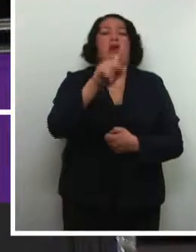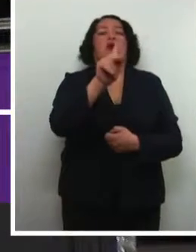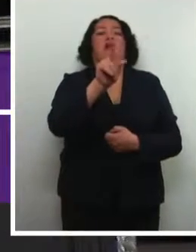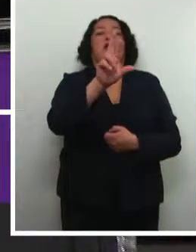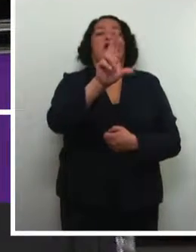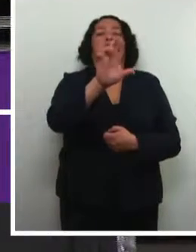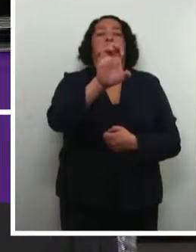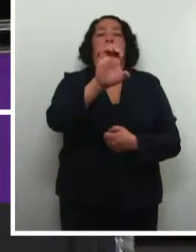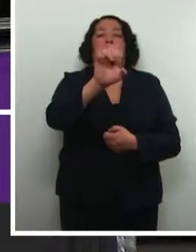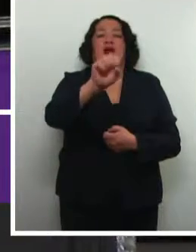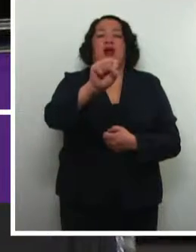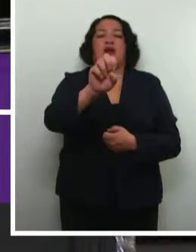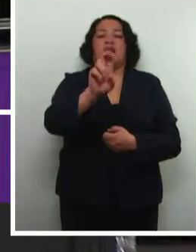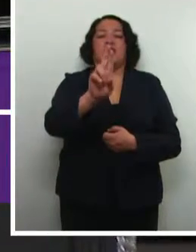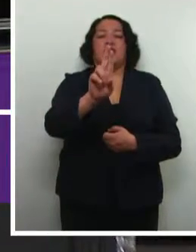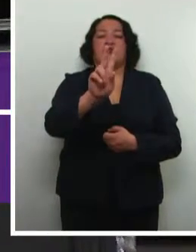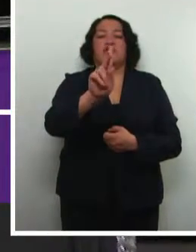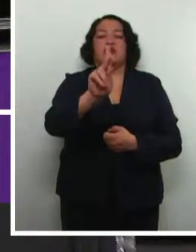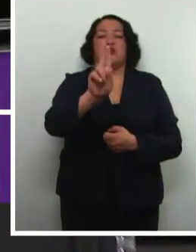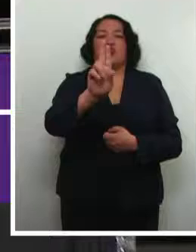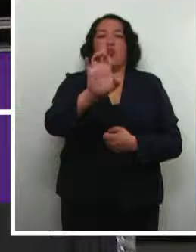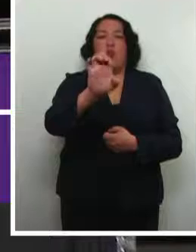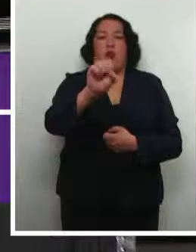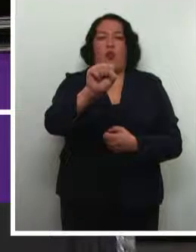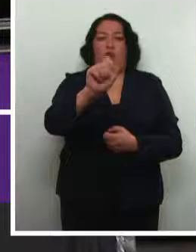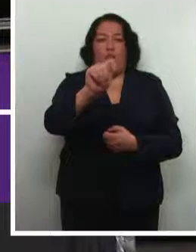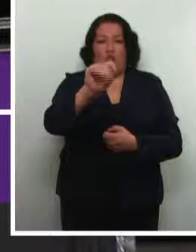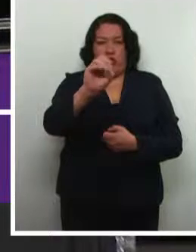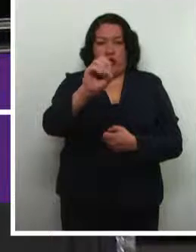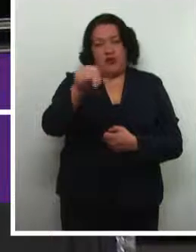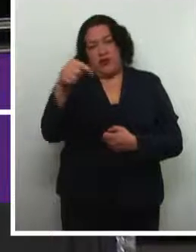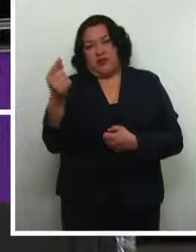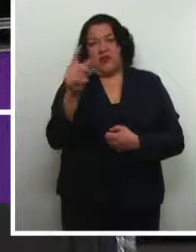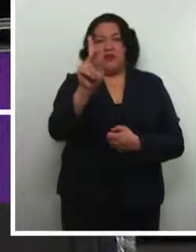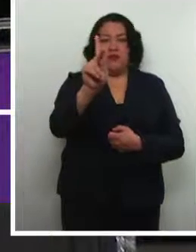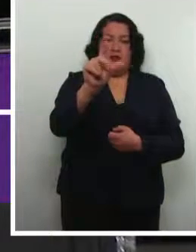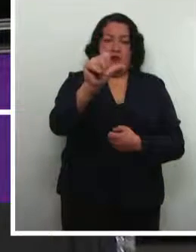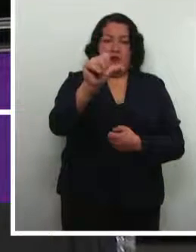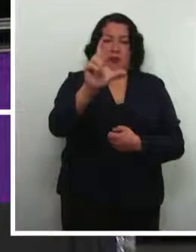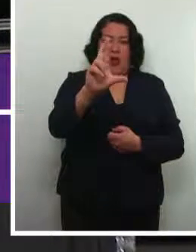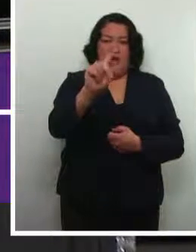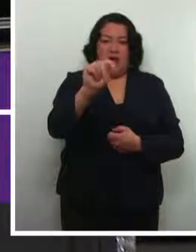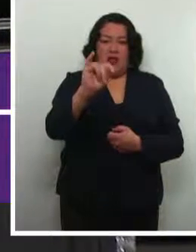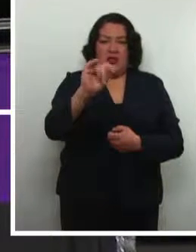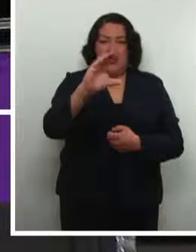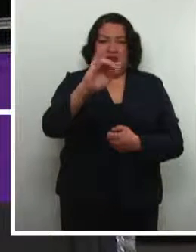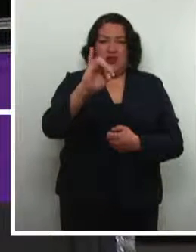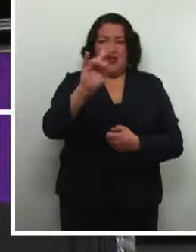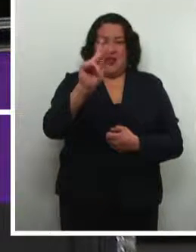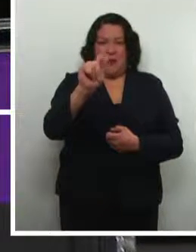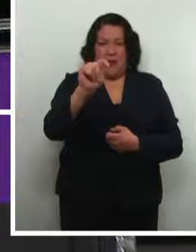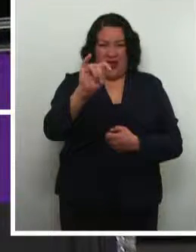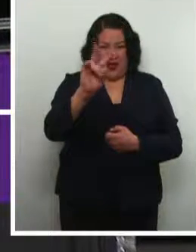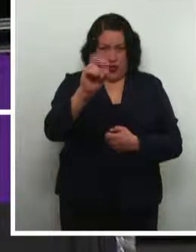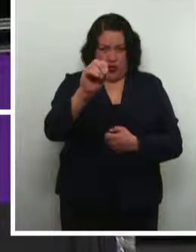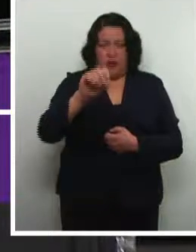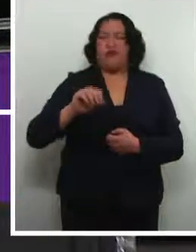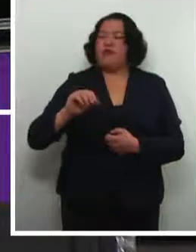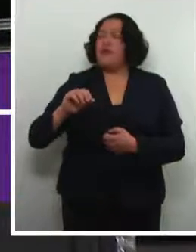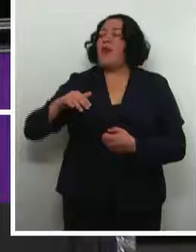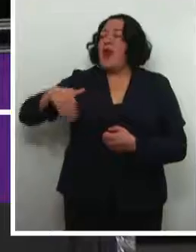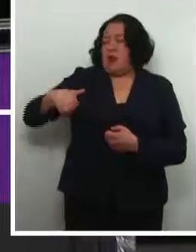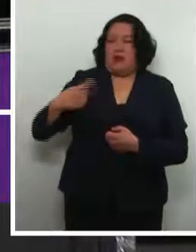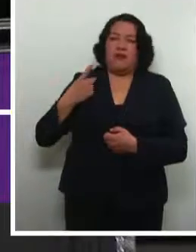figura en la Ciudad de México. Yo concuerdo con lo que decía hace un momento la